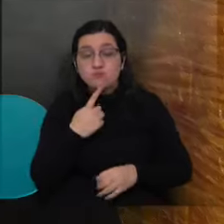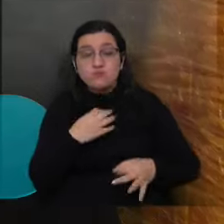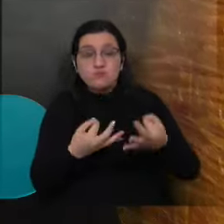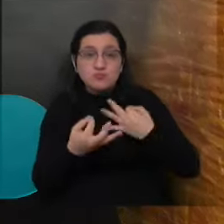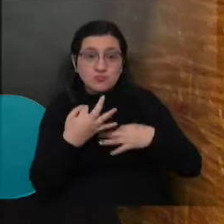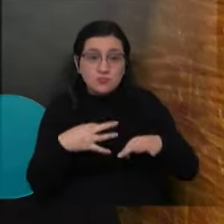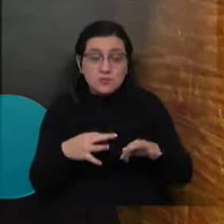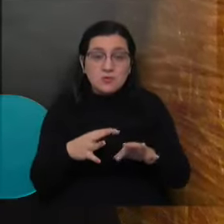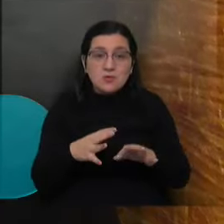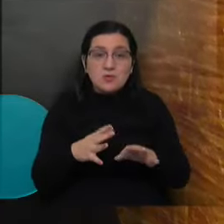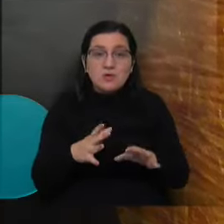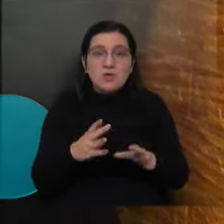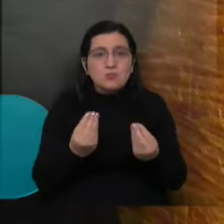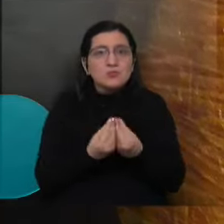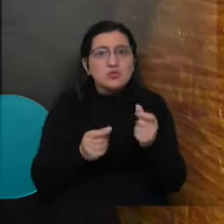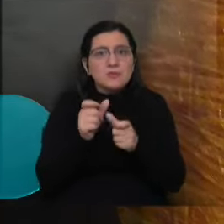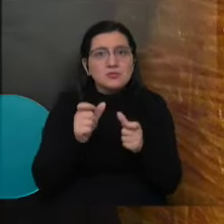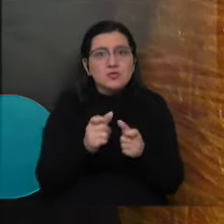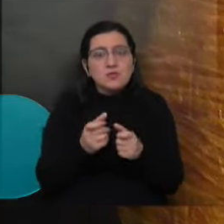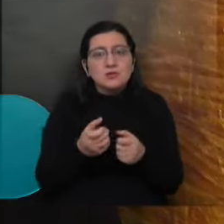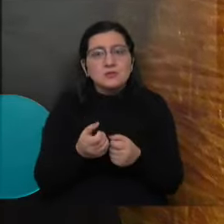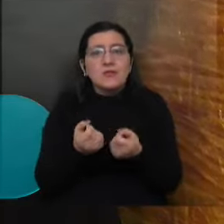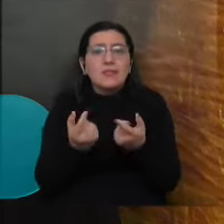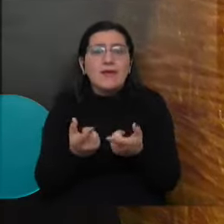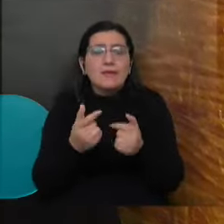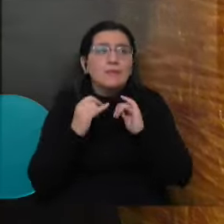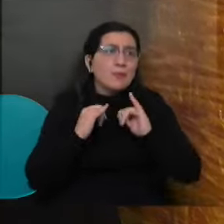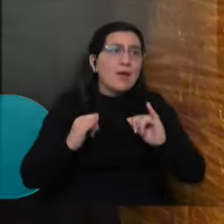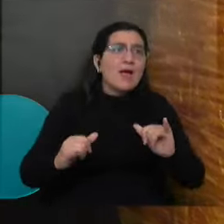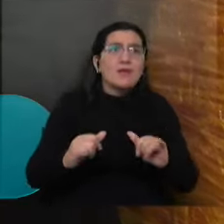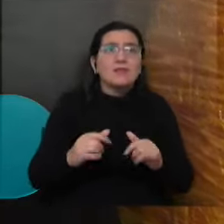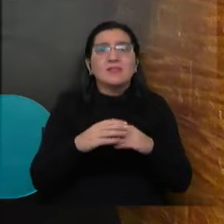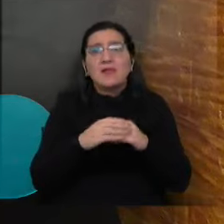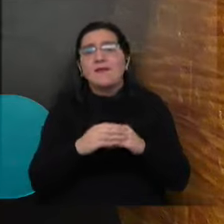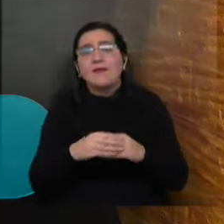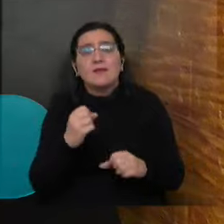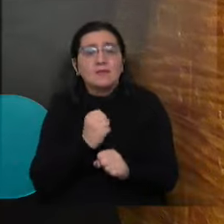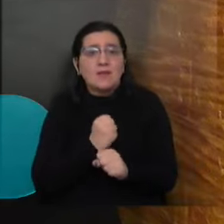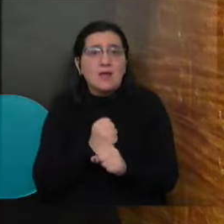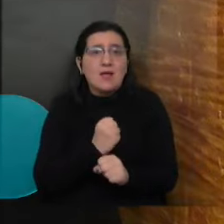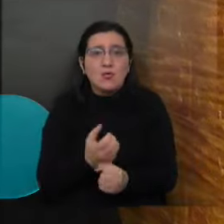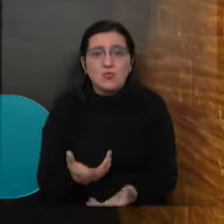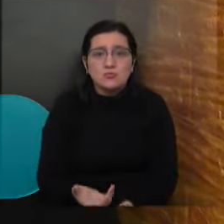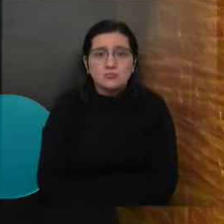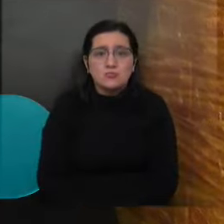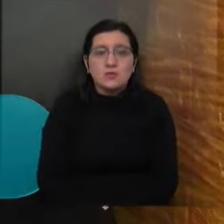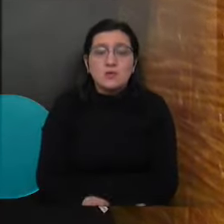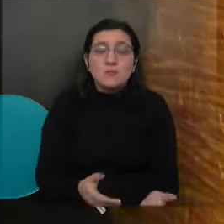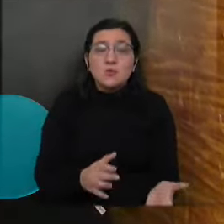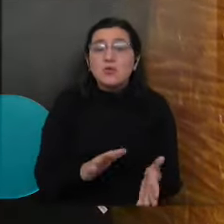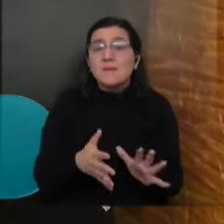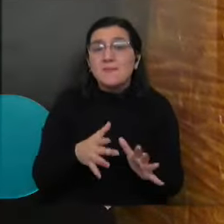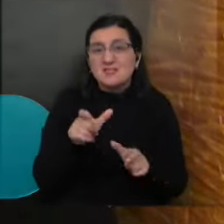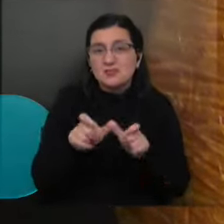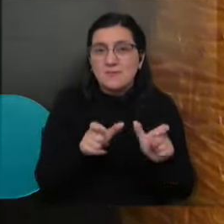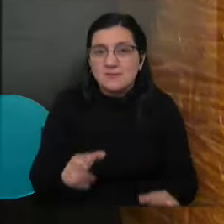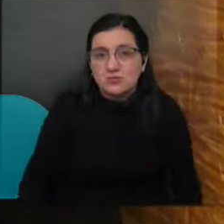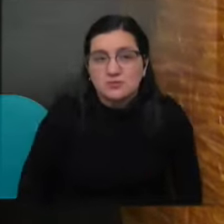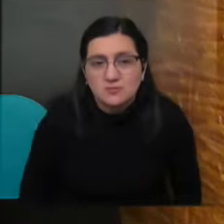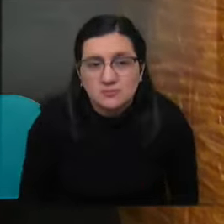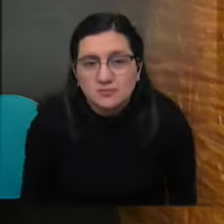mucha gente se debe acercar a ofrecerte un laburo que se ya una propaganda etcétera qué te pasa con esa la gente que de repente no son de tu fuero íntimo no